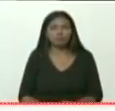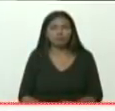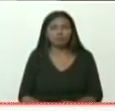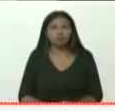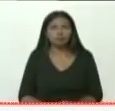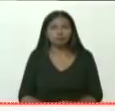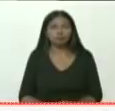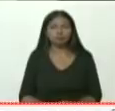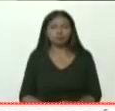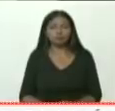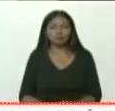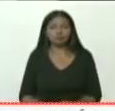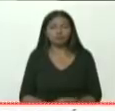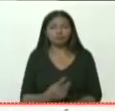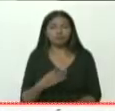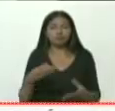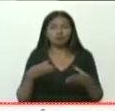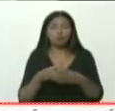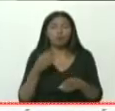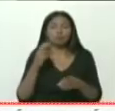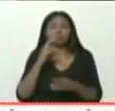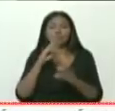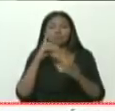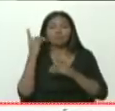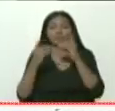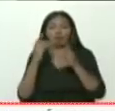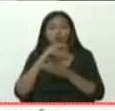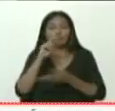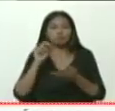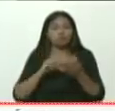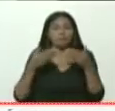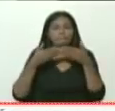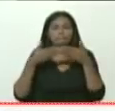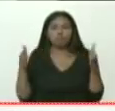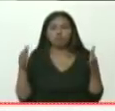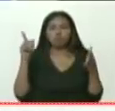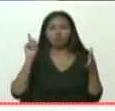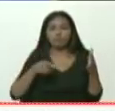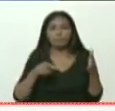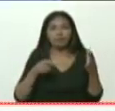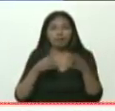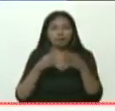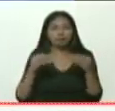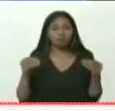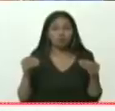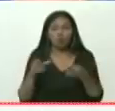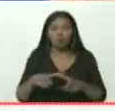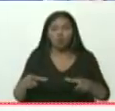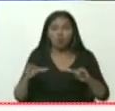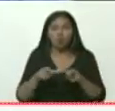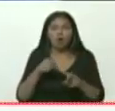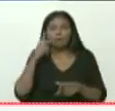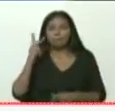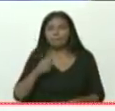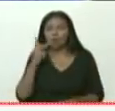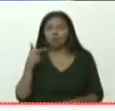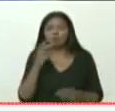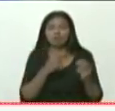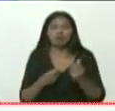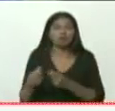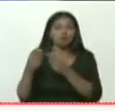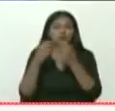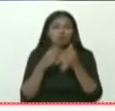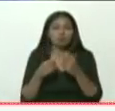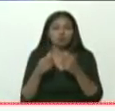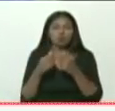Y esta mesa de diálogo nacional ha dejado las puertas abiertas a todos los sectores políticos,